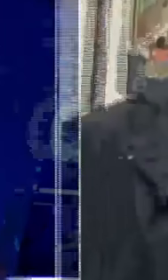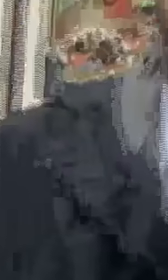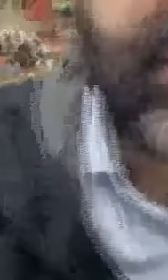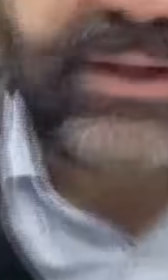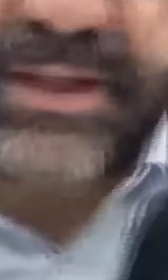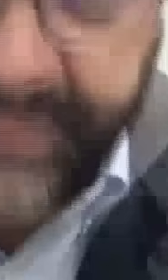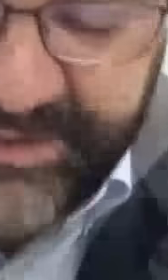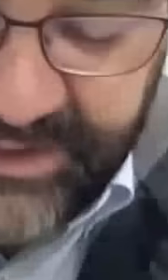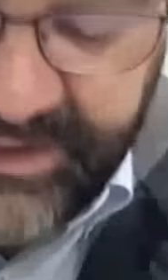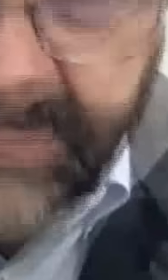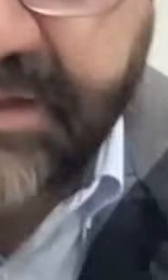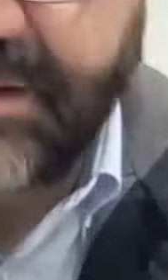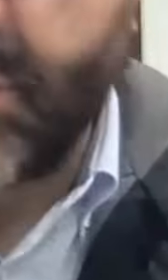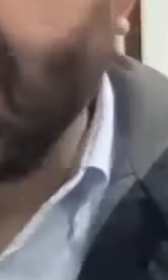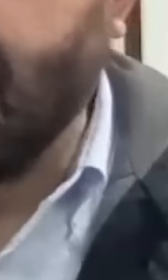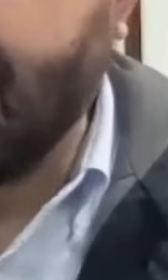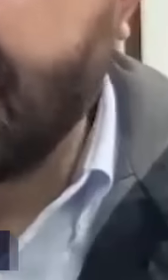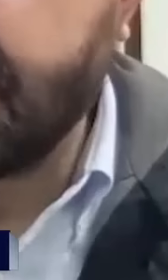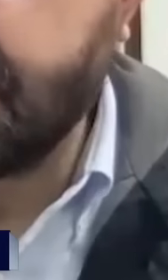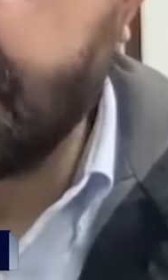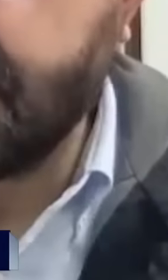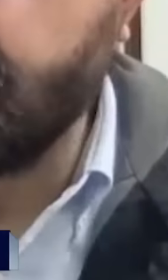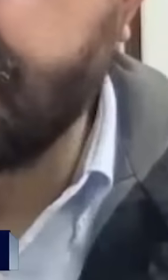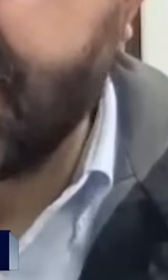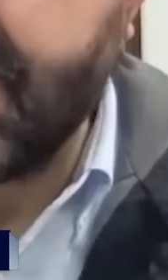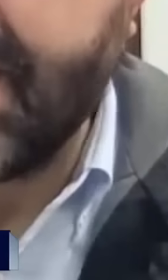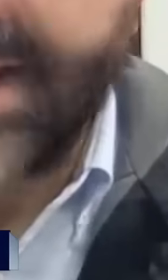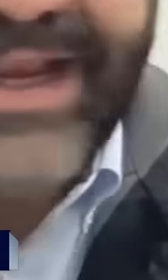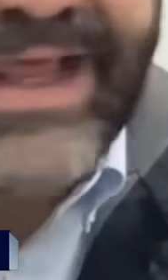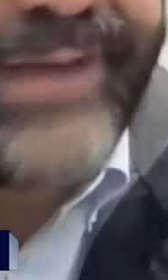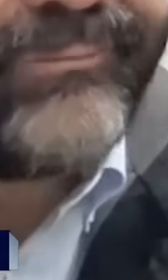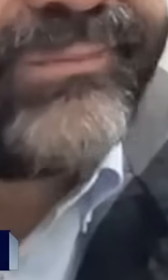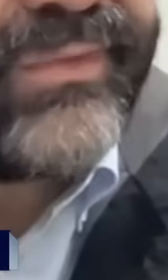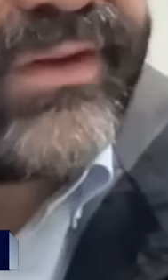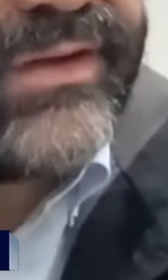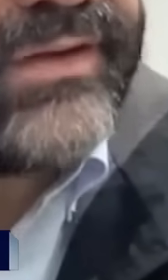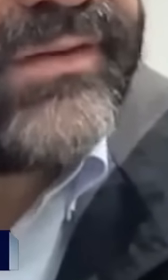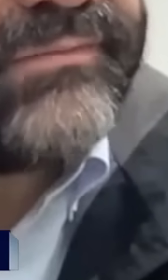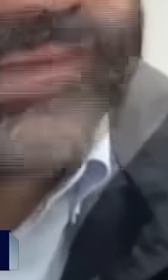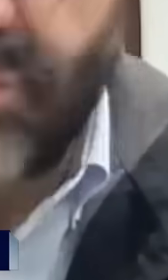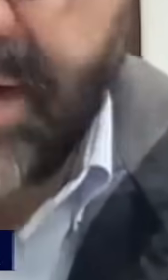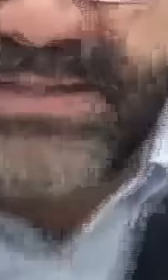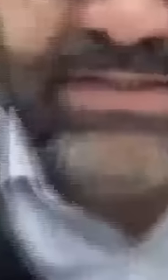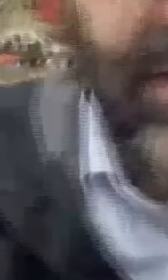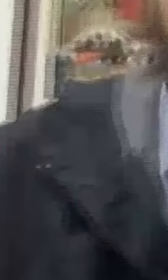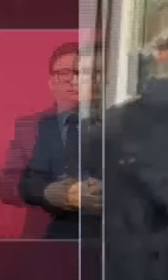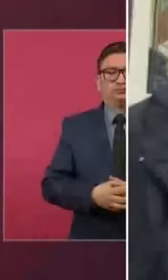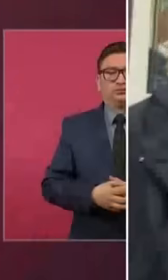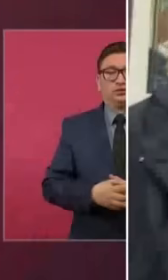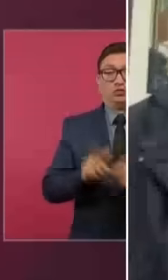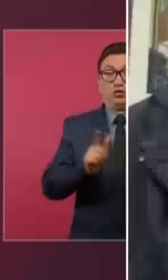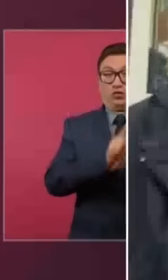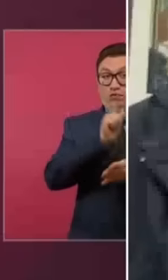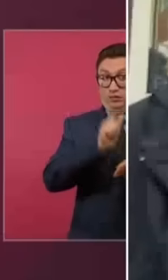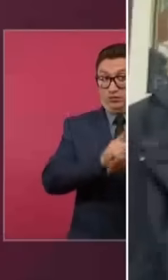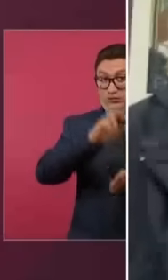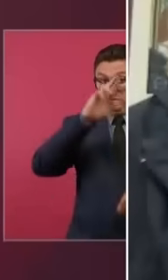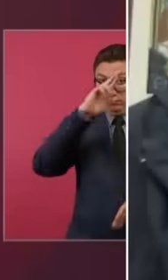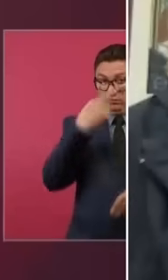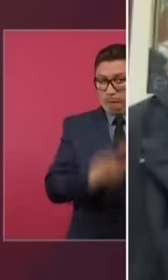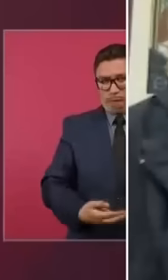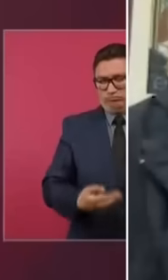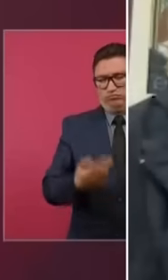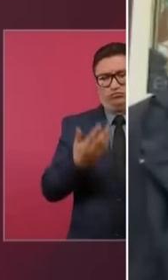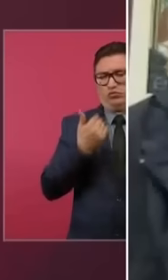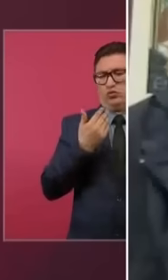Absolutamente. El presidente, ojalá, me gustaría que la virulencia, que la violencia verbal que